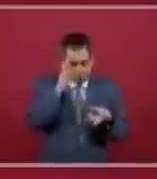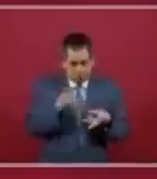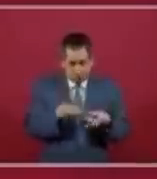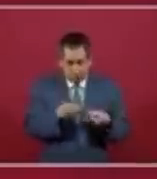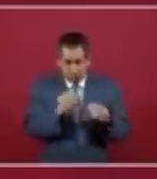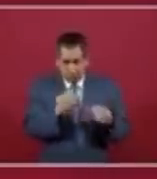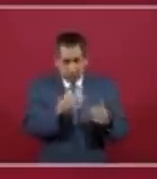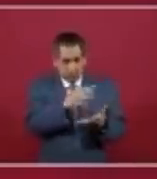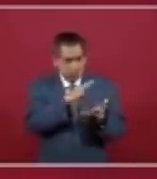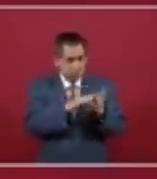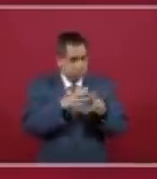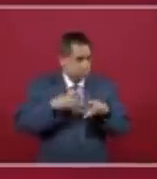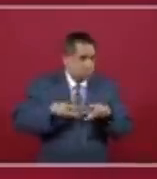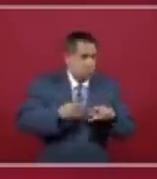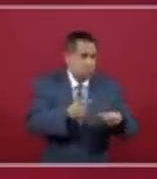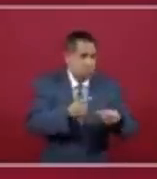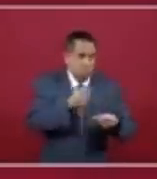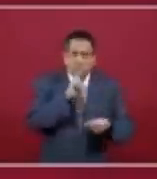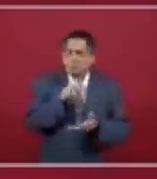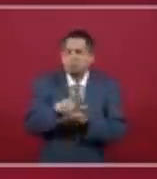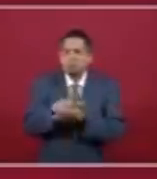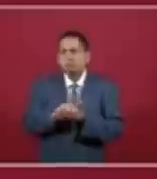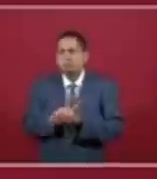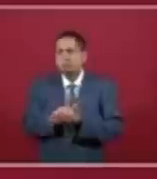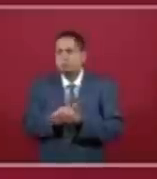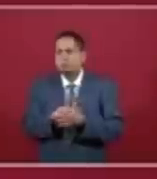este penal. Pero eso